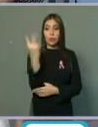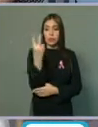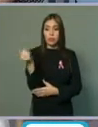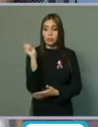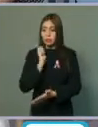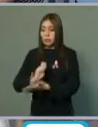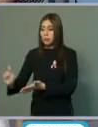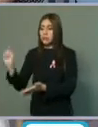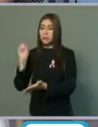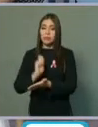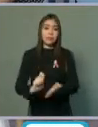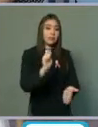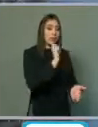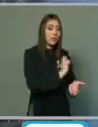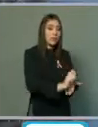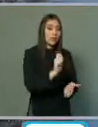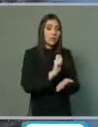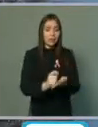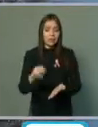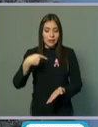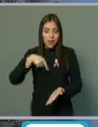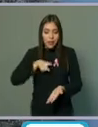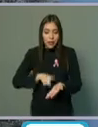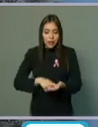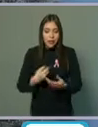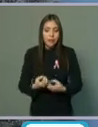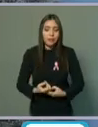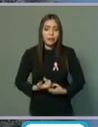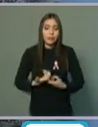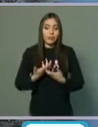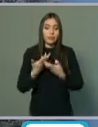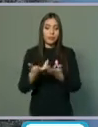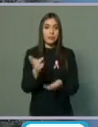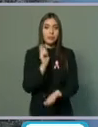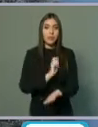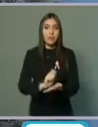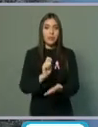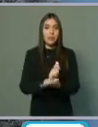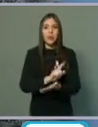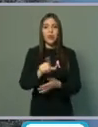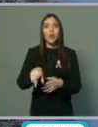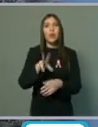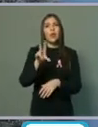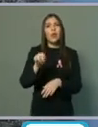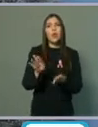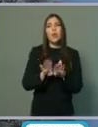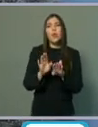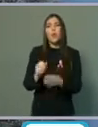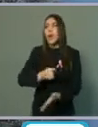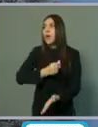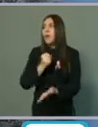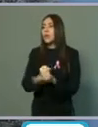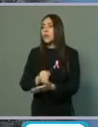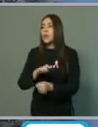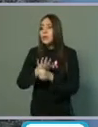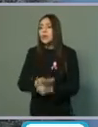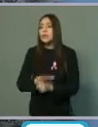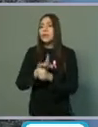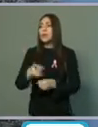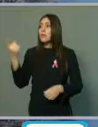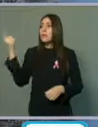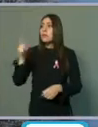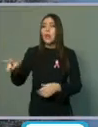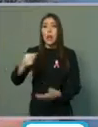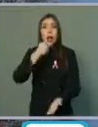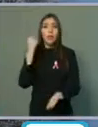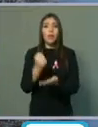que querían escribir desde dentro y no se hicieron víctimas, digamos, de la presión de los otros que decían, sigue escribiendo.